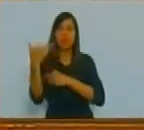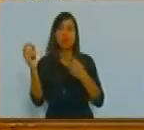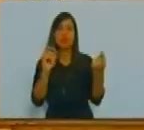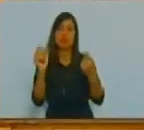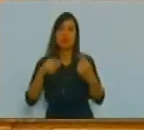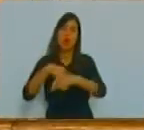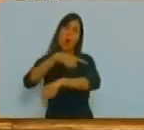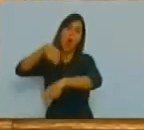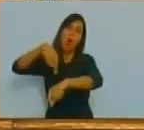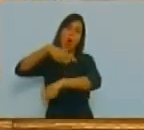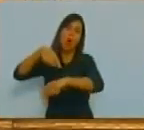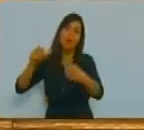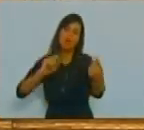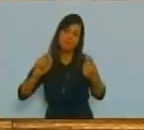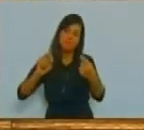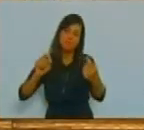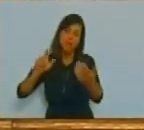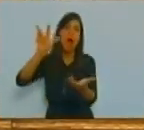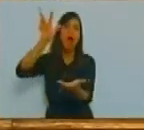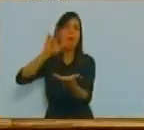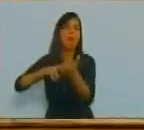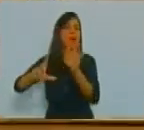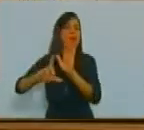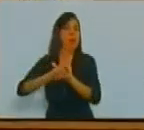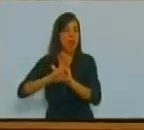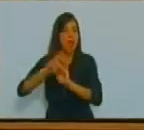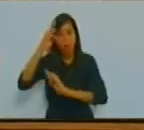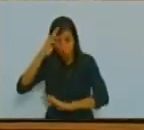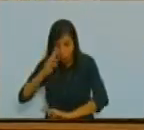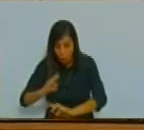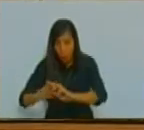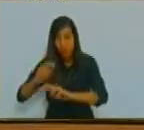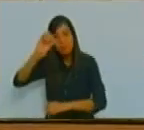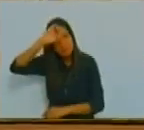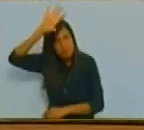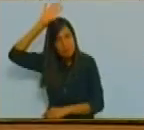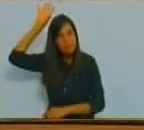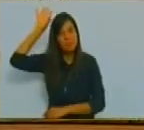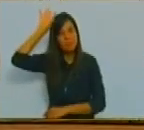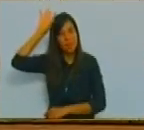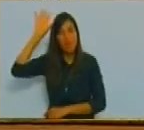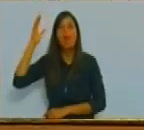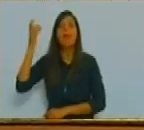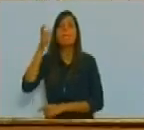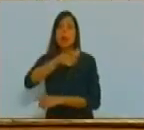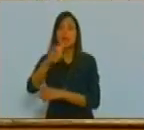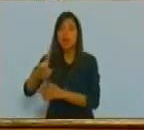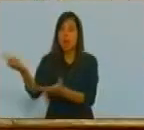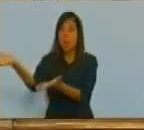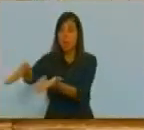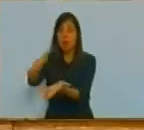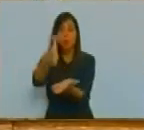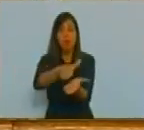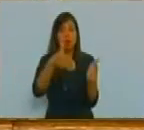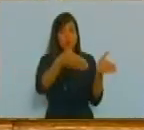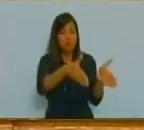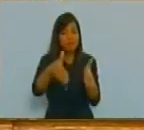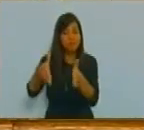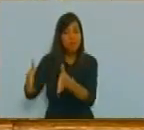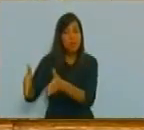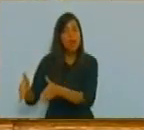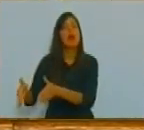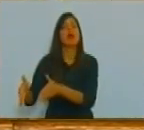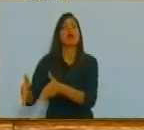es un homenaje a robert serra y es un homenaje a todas las víctimas de los delitos de odio es un homenaje a las víctimas